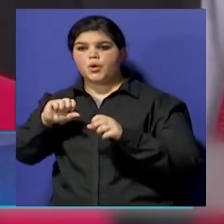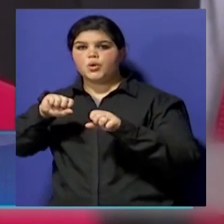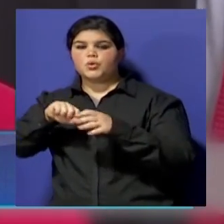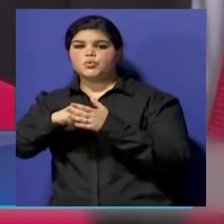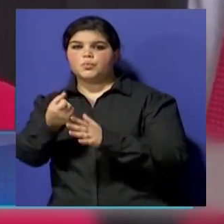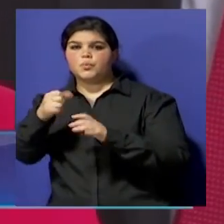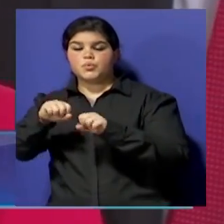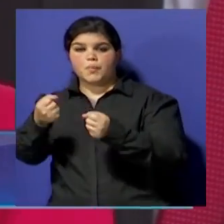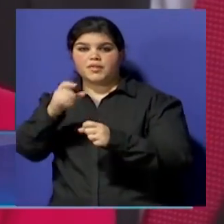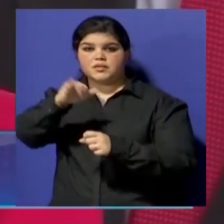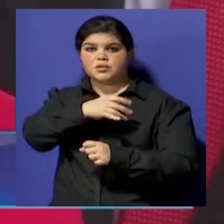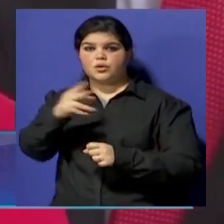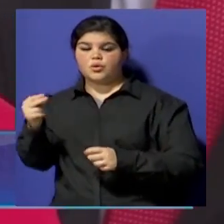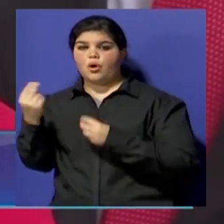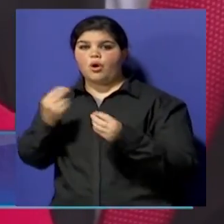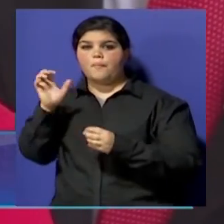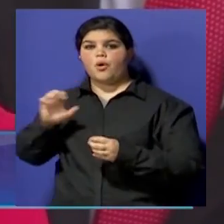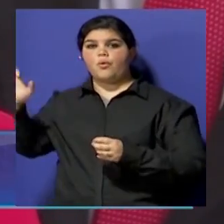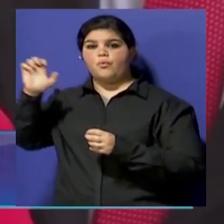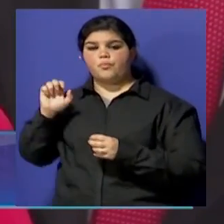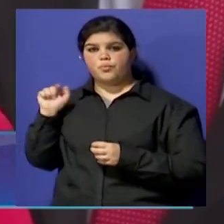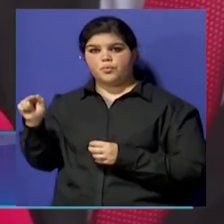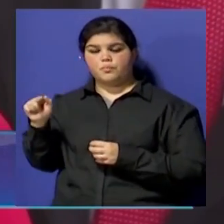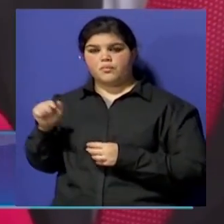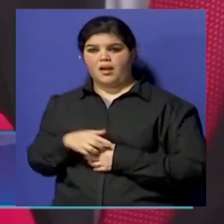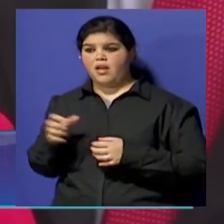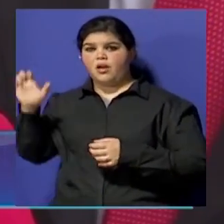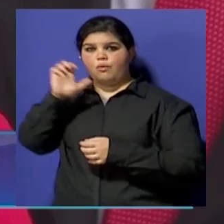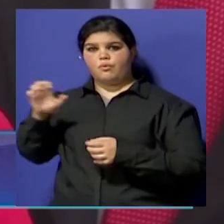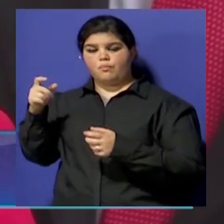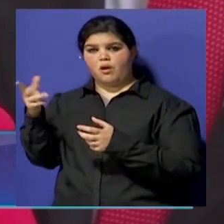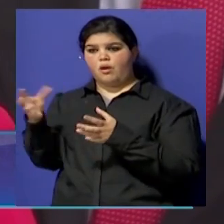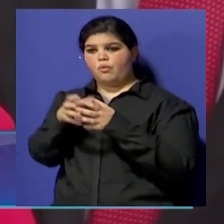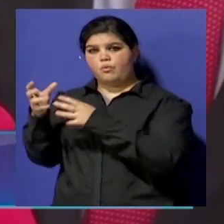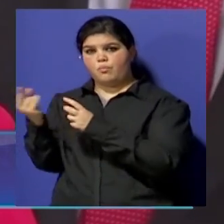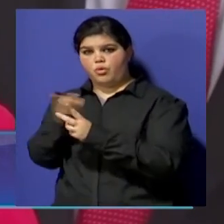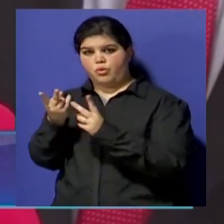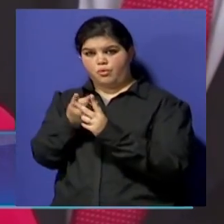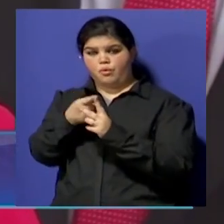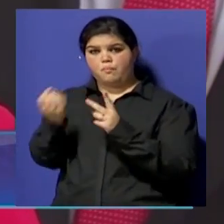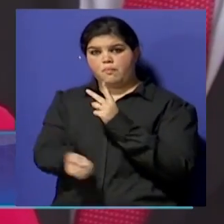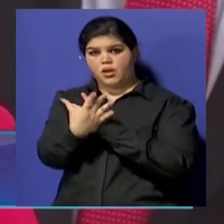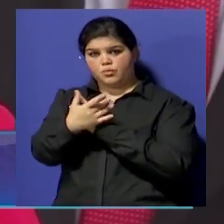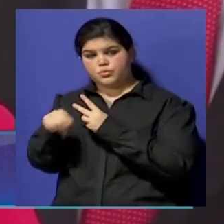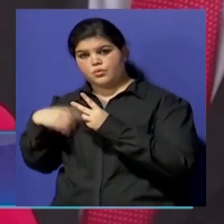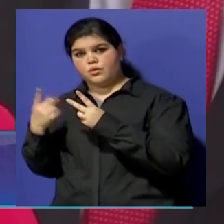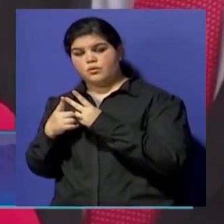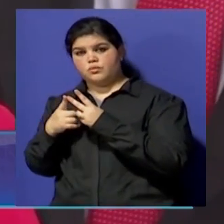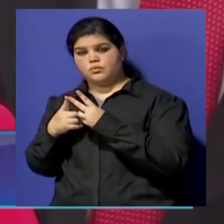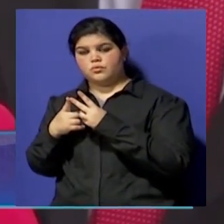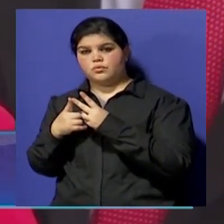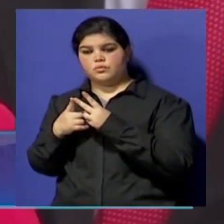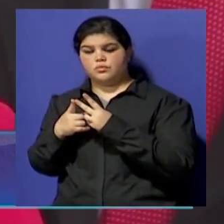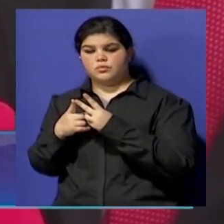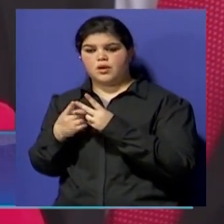avanza con la Unión Europea. La Unión Europea hoy tiene dos grandes frentes, uno con el Mercosur y uno, bueno,